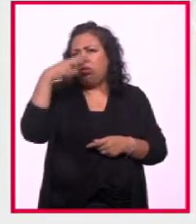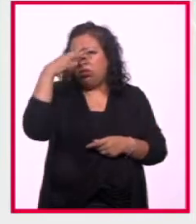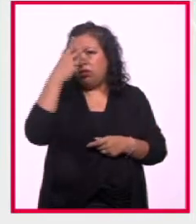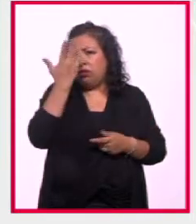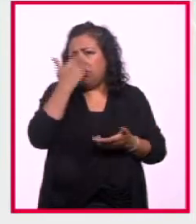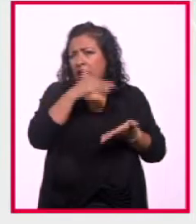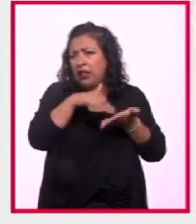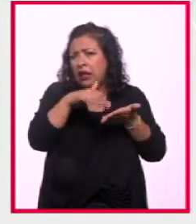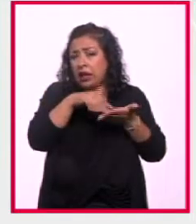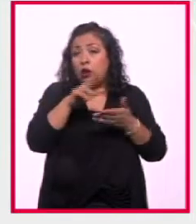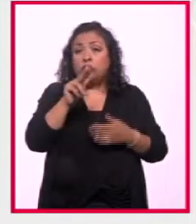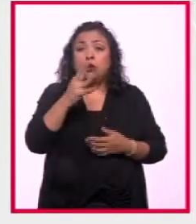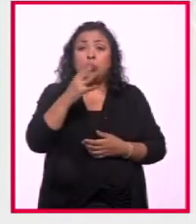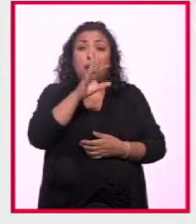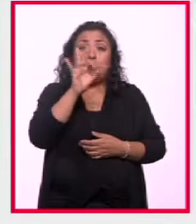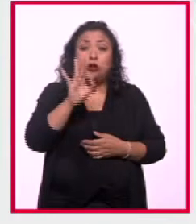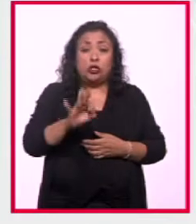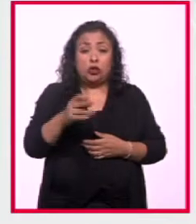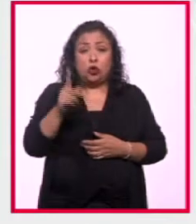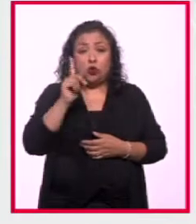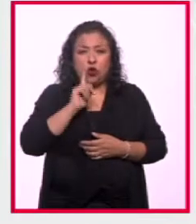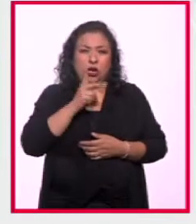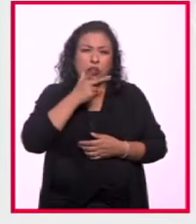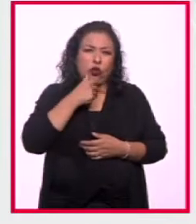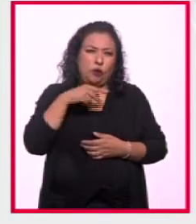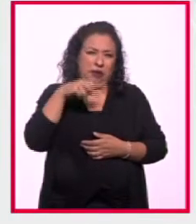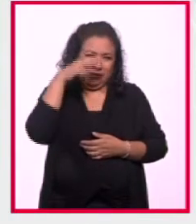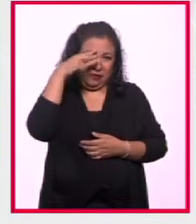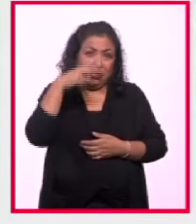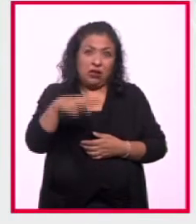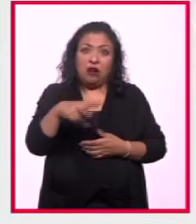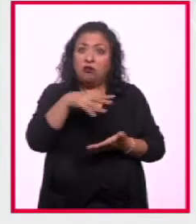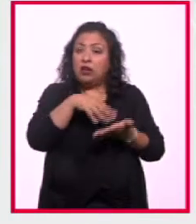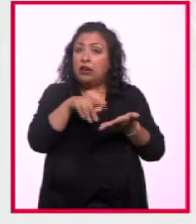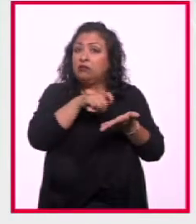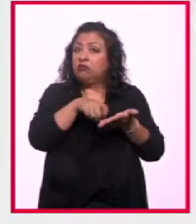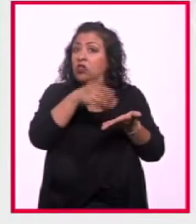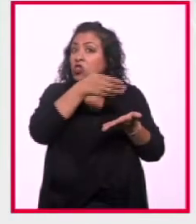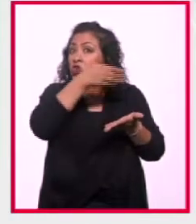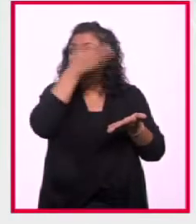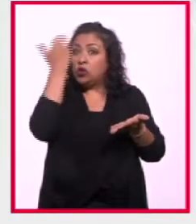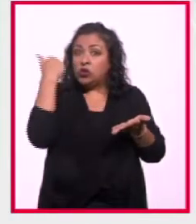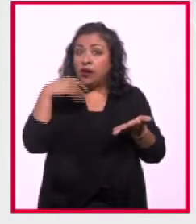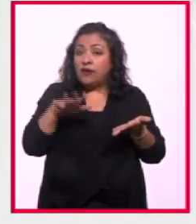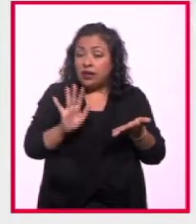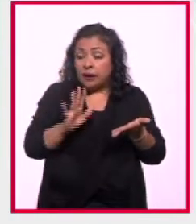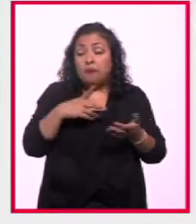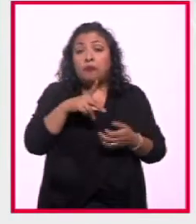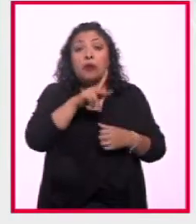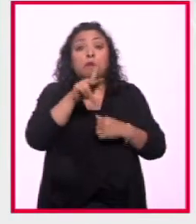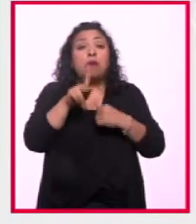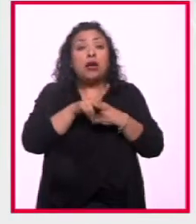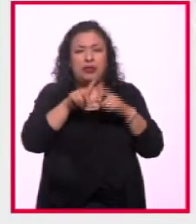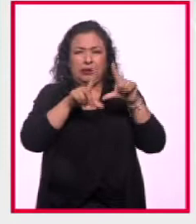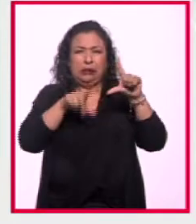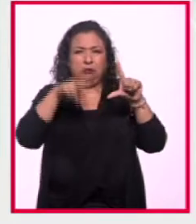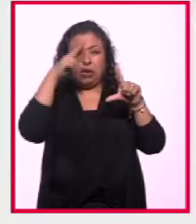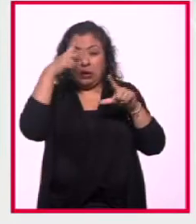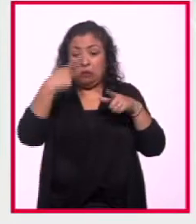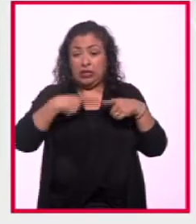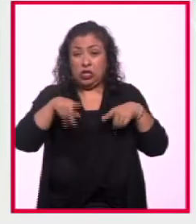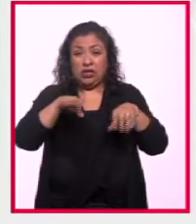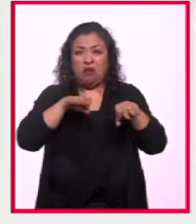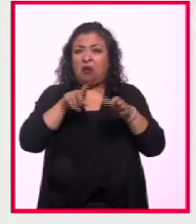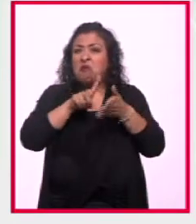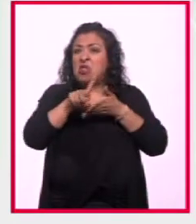84 por ciento de las mexicanas y los mexicanos de entonces no sabían leer y escribir a un país en donde los trabajadores no tenían